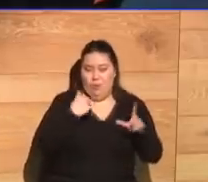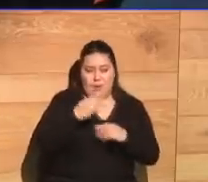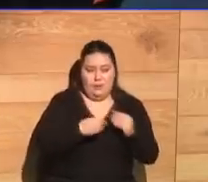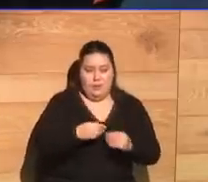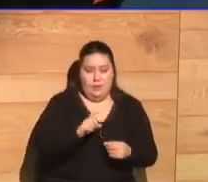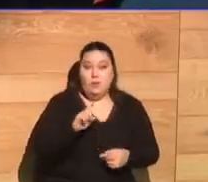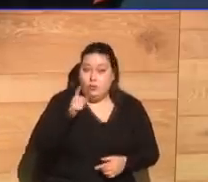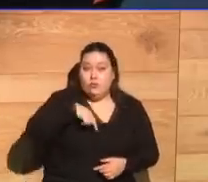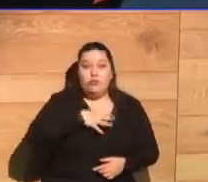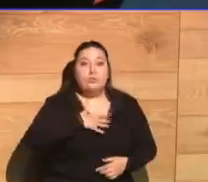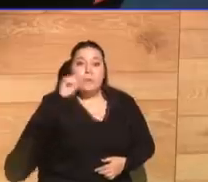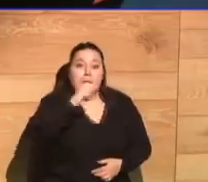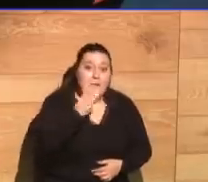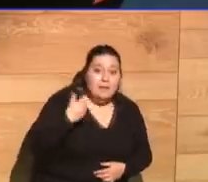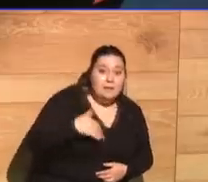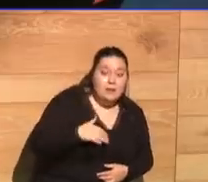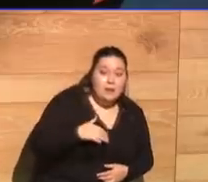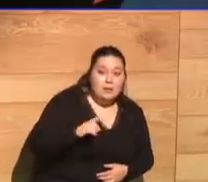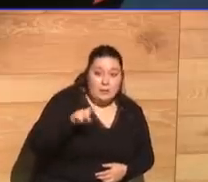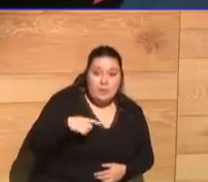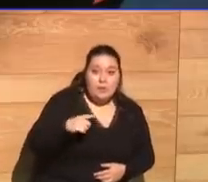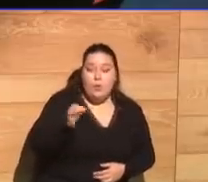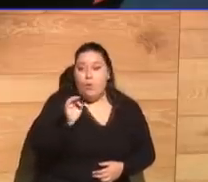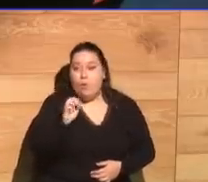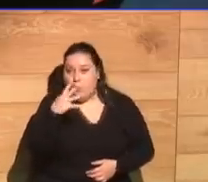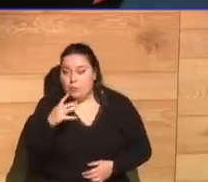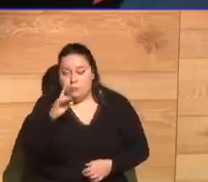hacer Superman 3. Y 4. Que por otro lado, en la buena. A este paso,